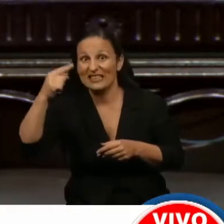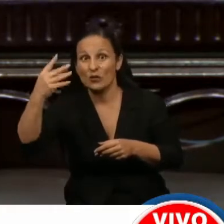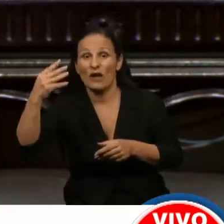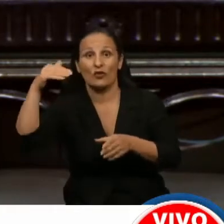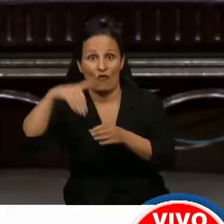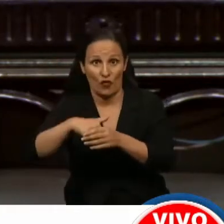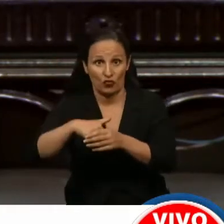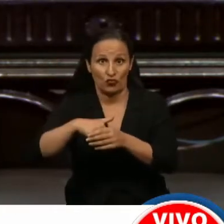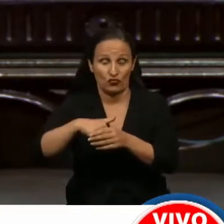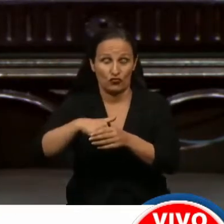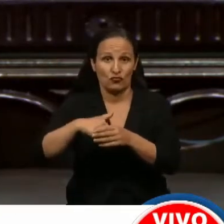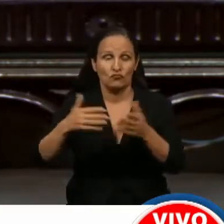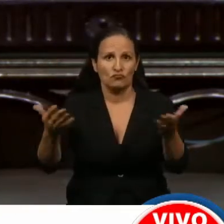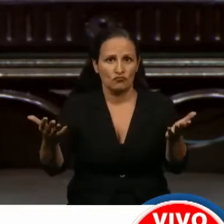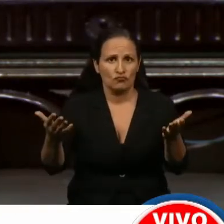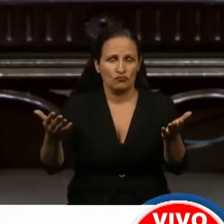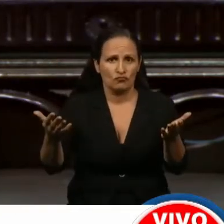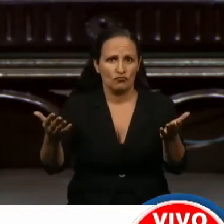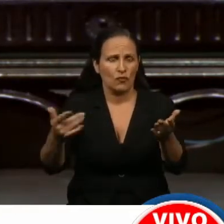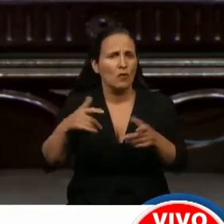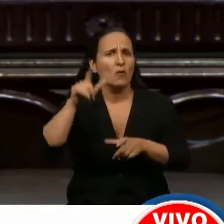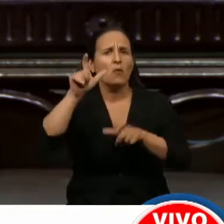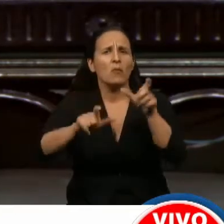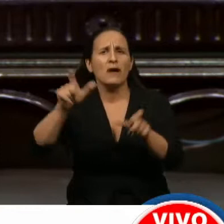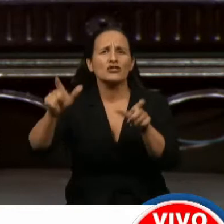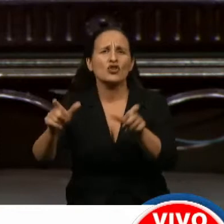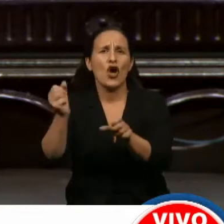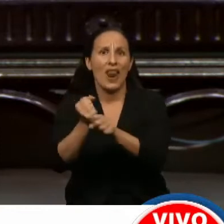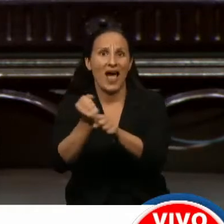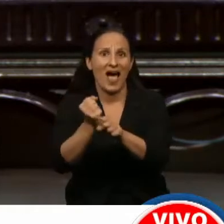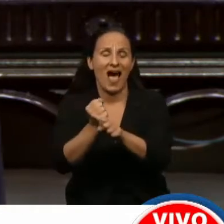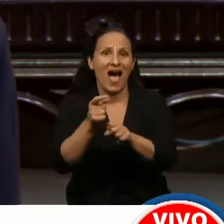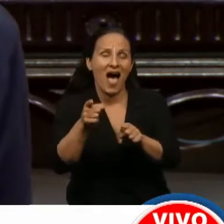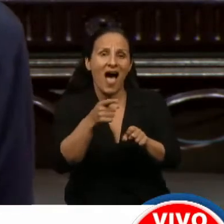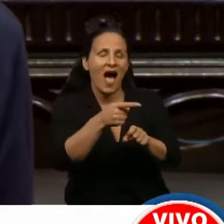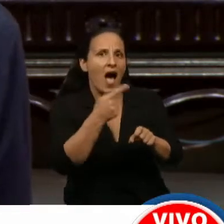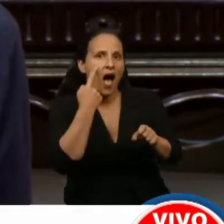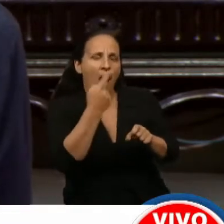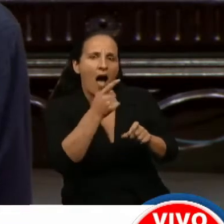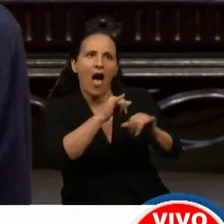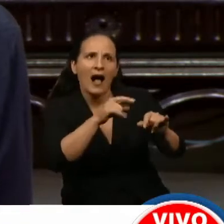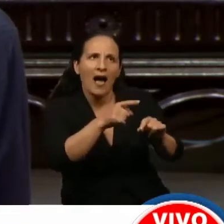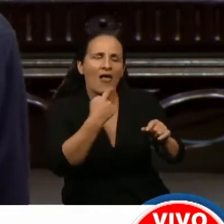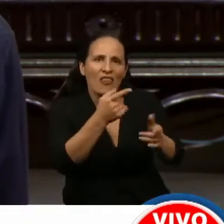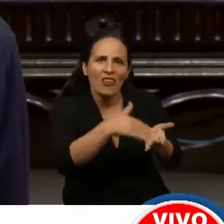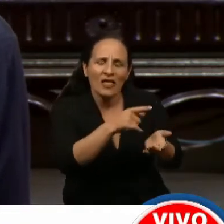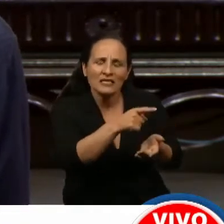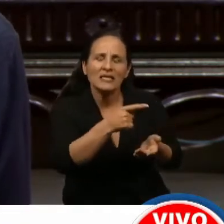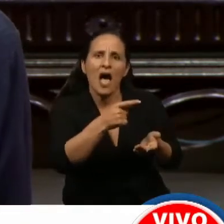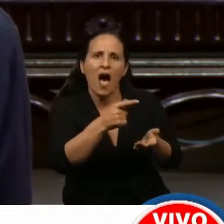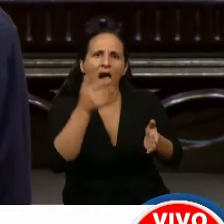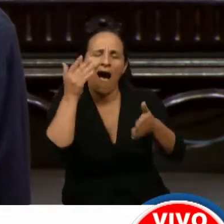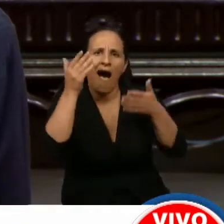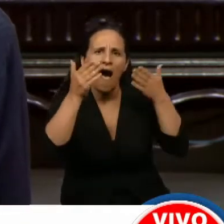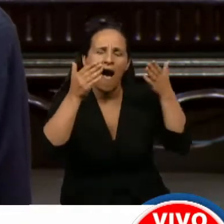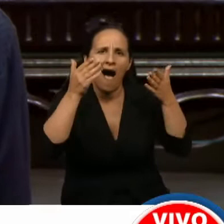678.774 votos. ¿Cuántos trabajadores que se pueden haber ilusionado, que creyeron en la palabra de